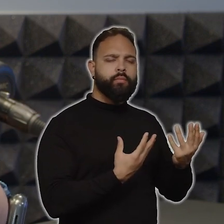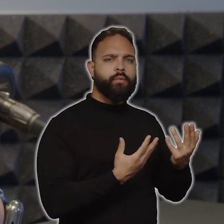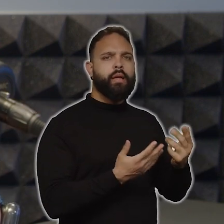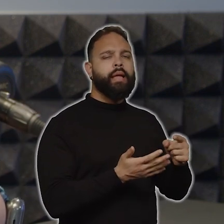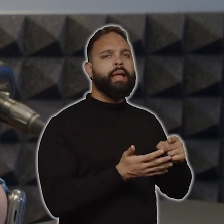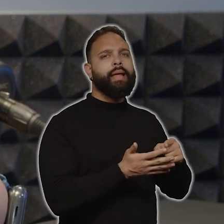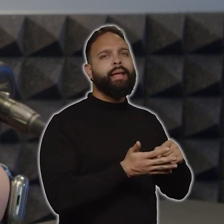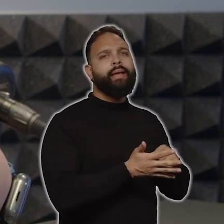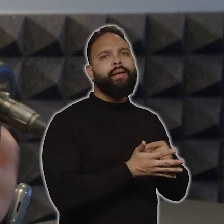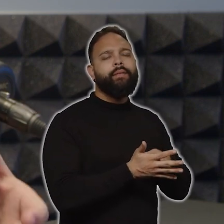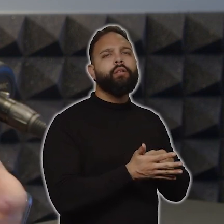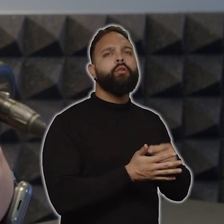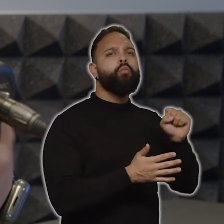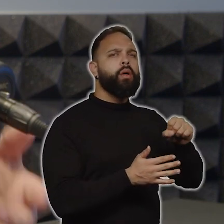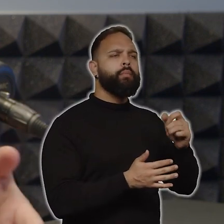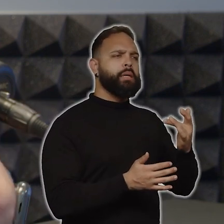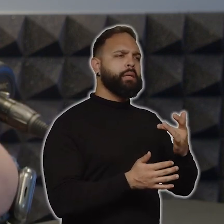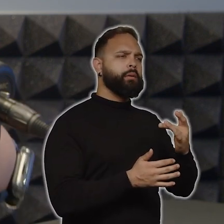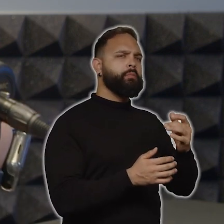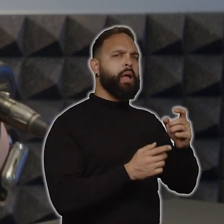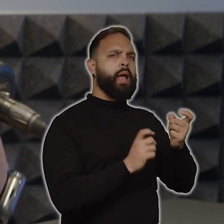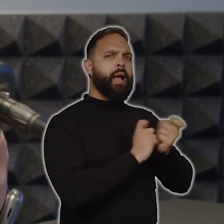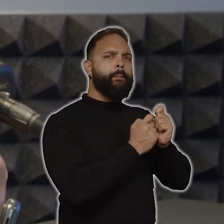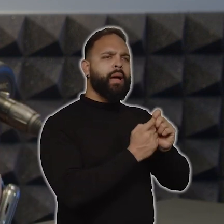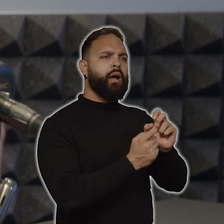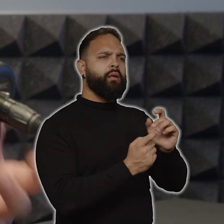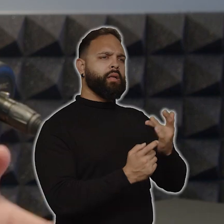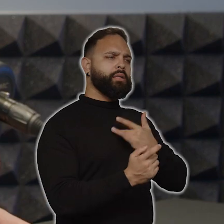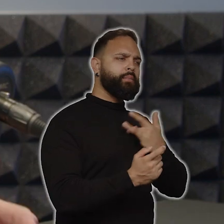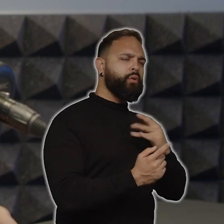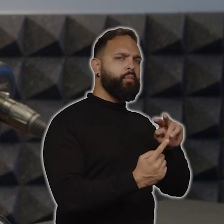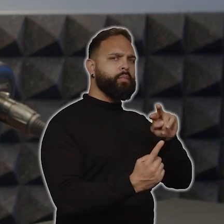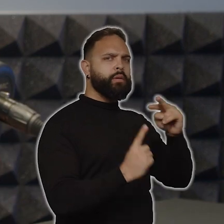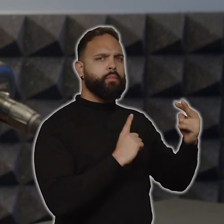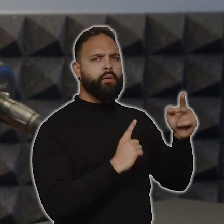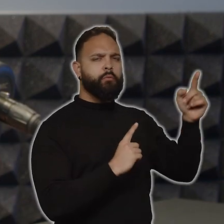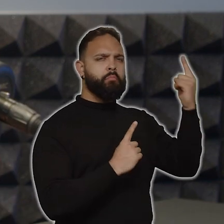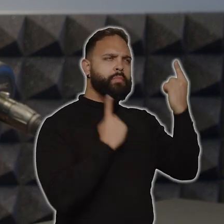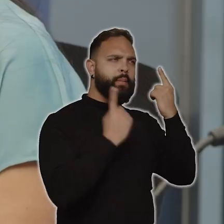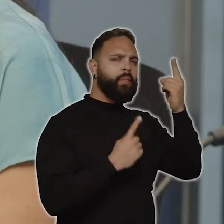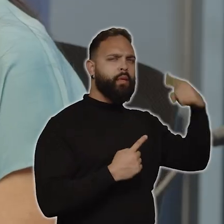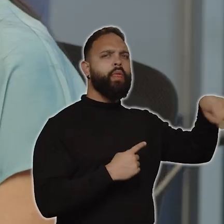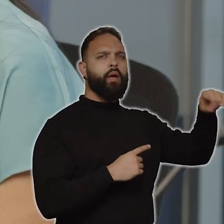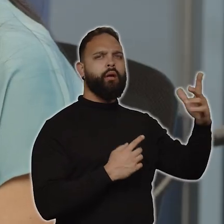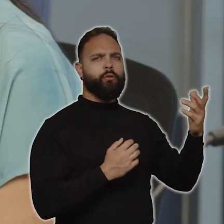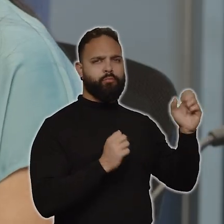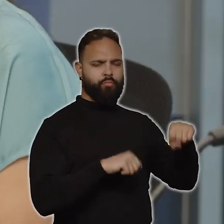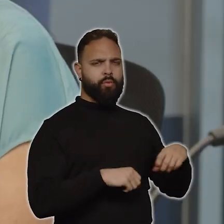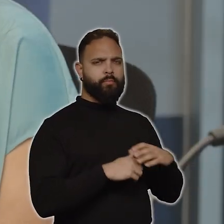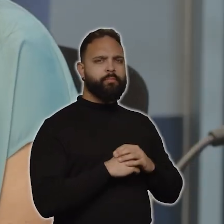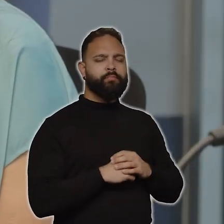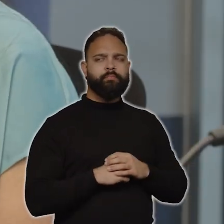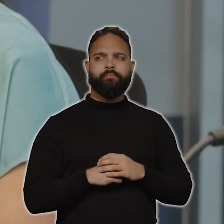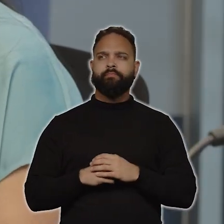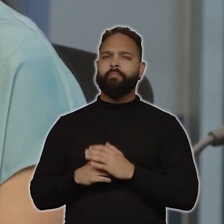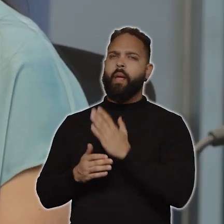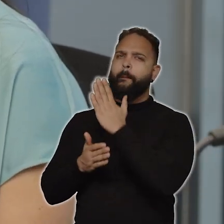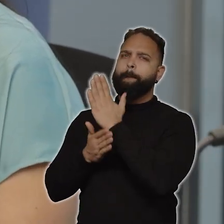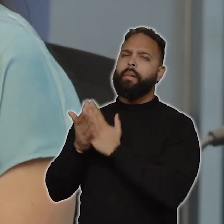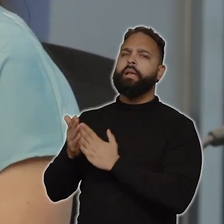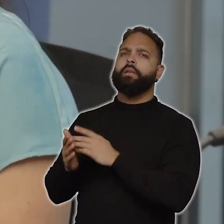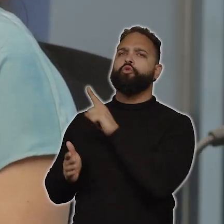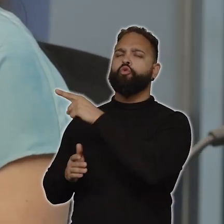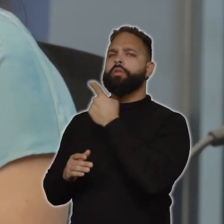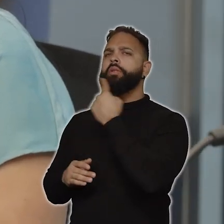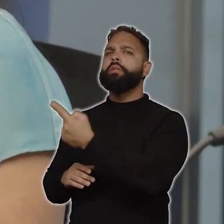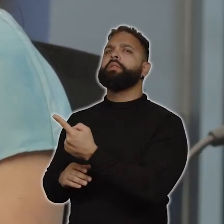lo hacemos como que cambiar el sentimiento o el pensamiento en como tal. Sí, parte de lo que mencionaste es el